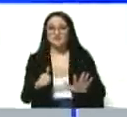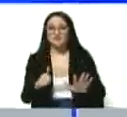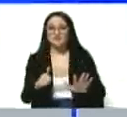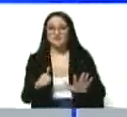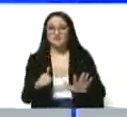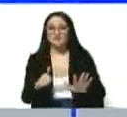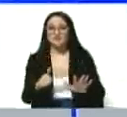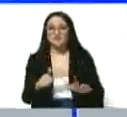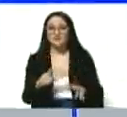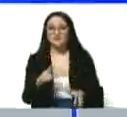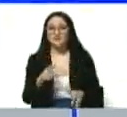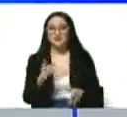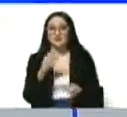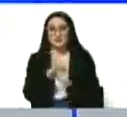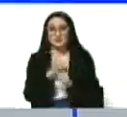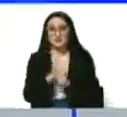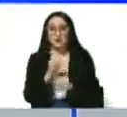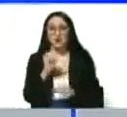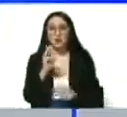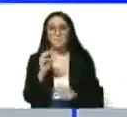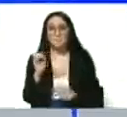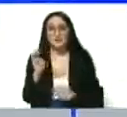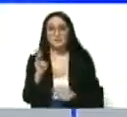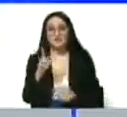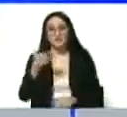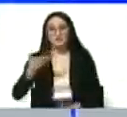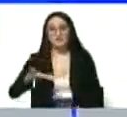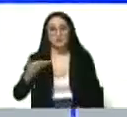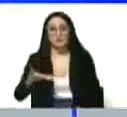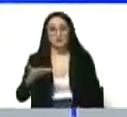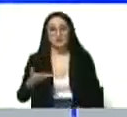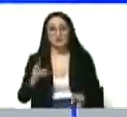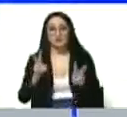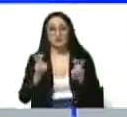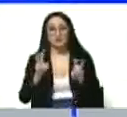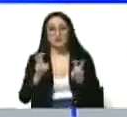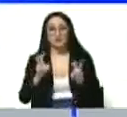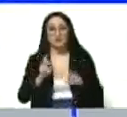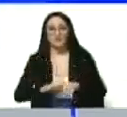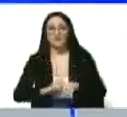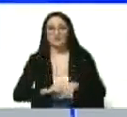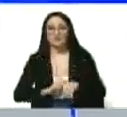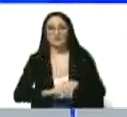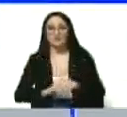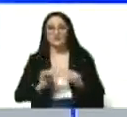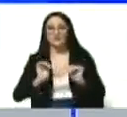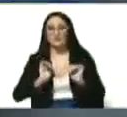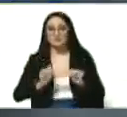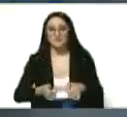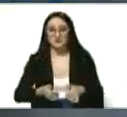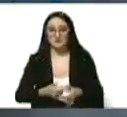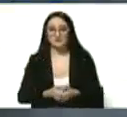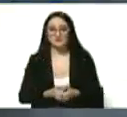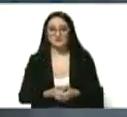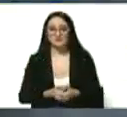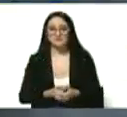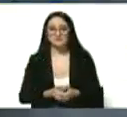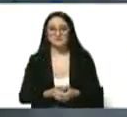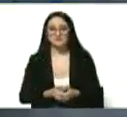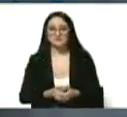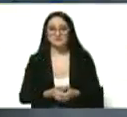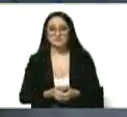el papel de la OPEP fue trascendental en esta nueva etapa que inicia con el ciclo, aunque se inició